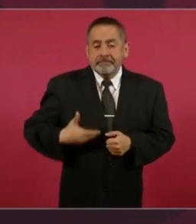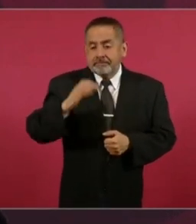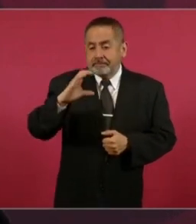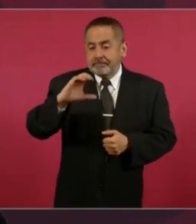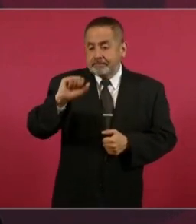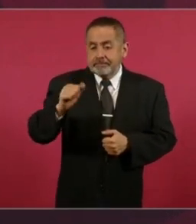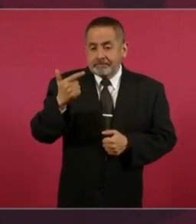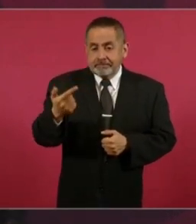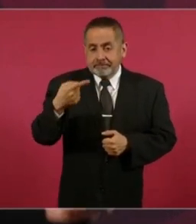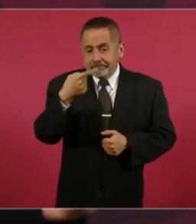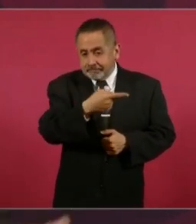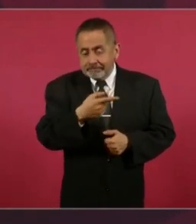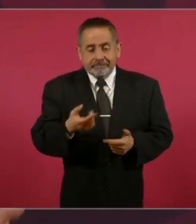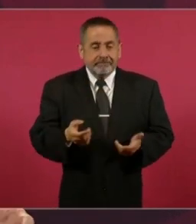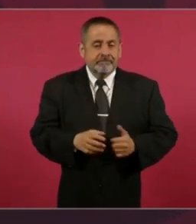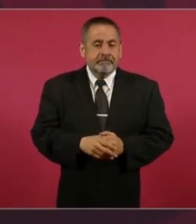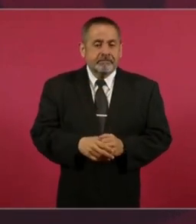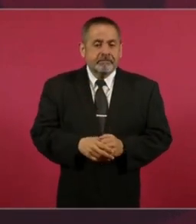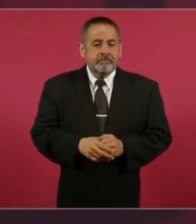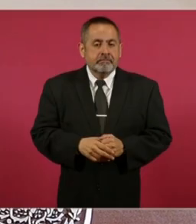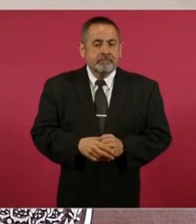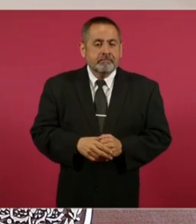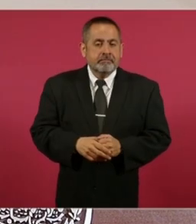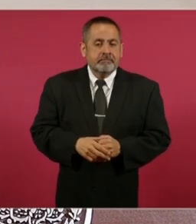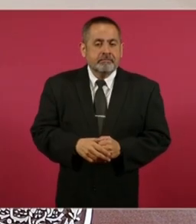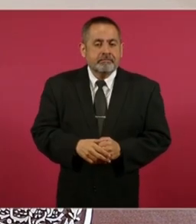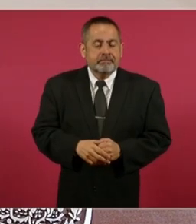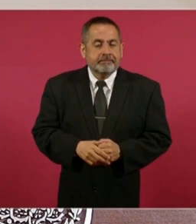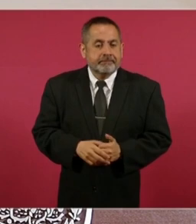ahí impusieron a